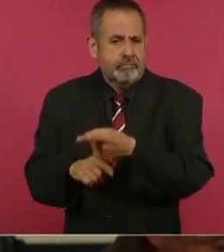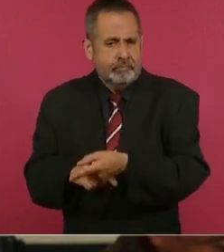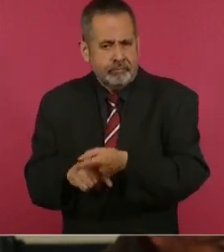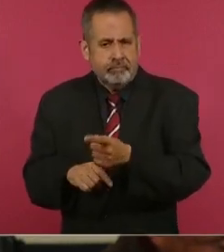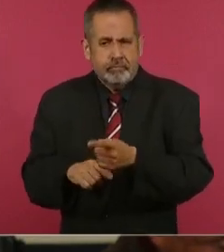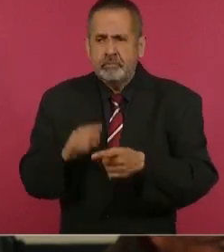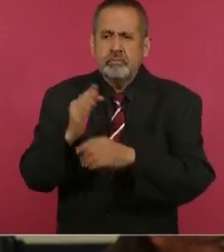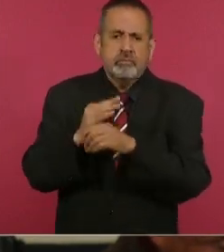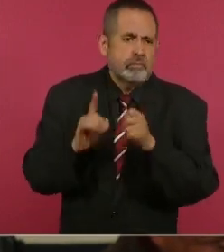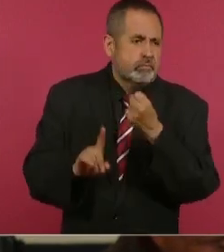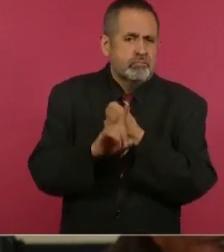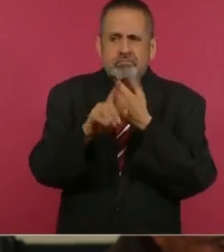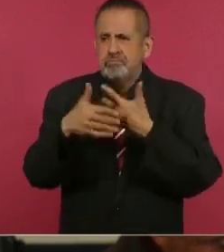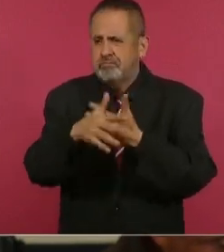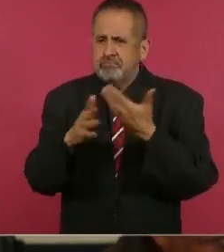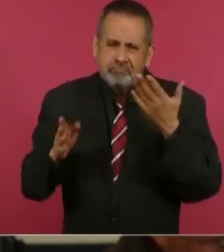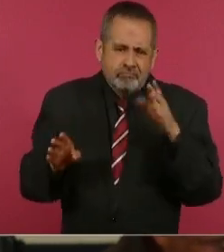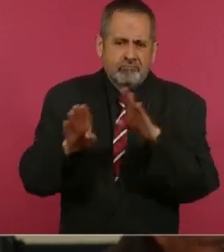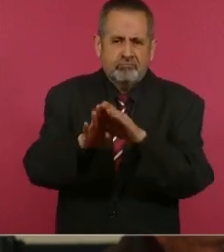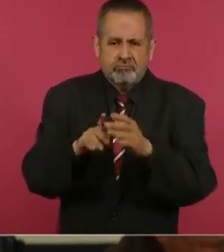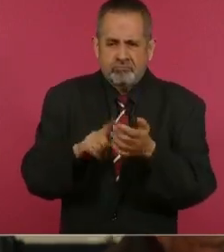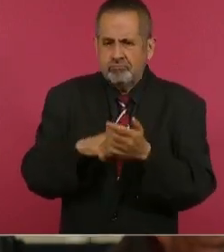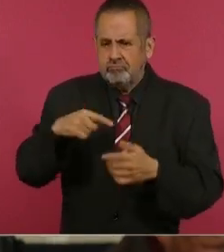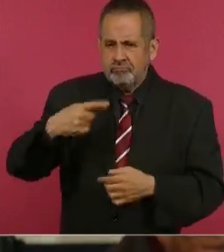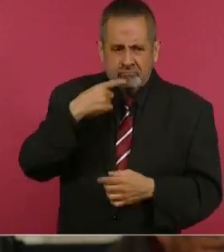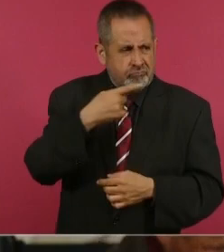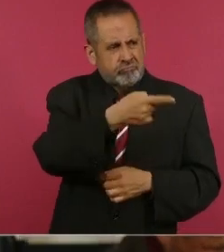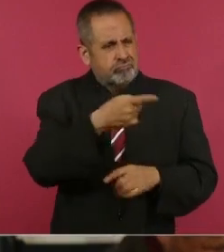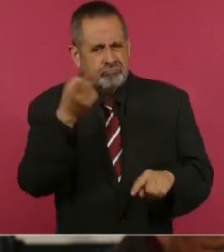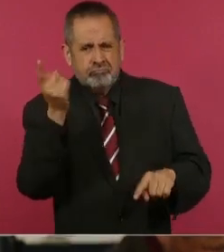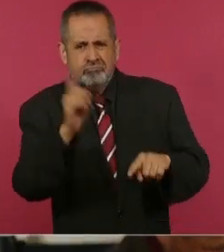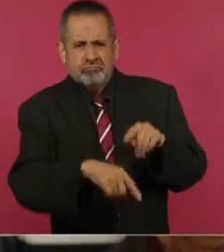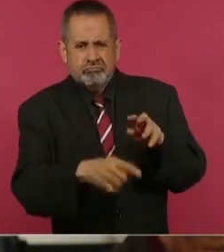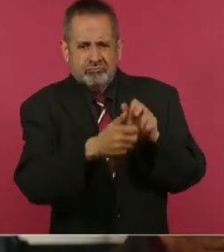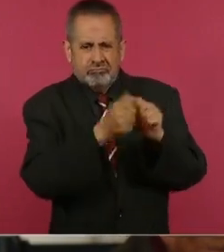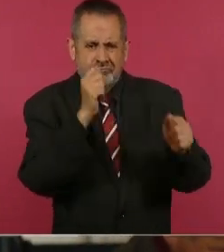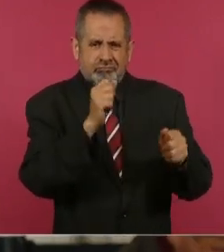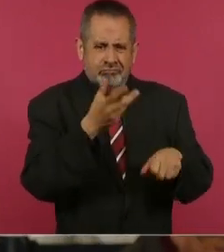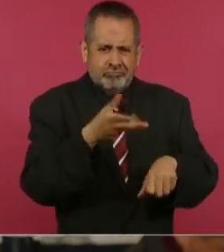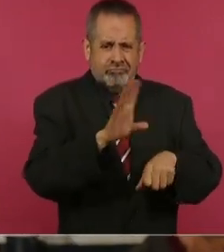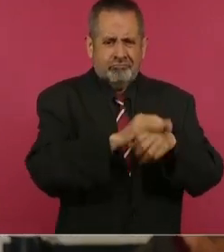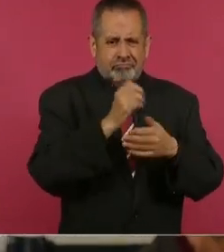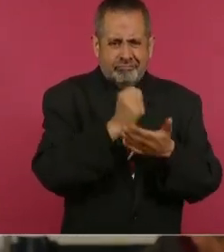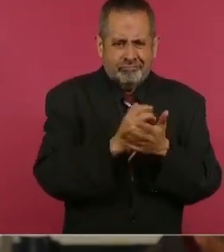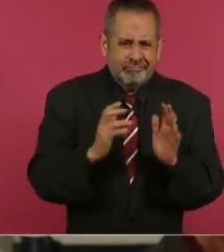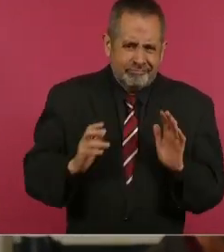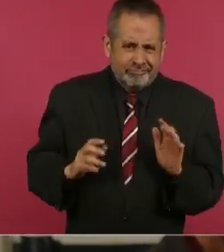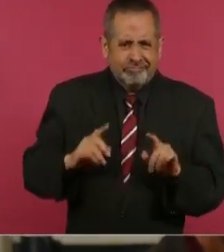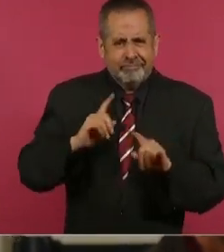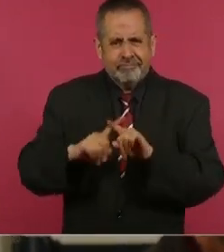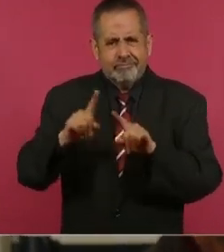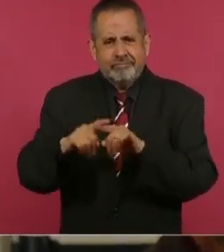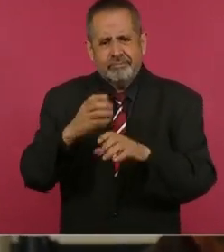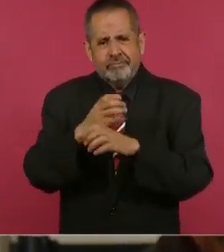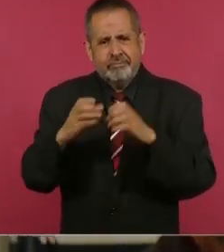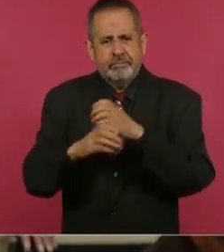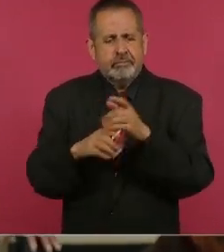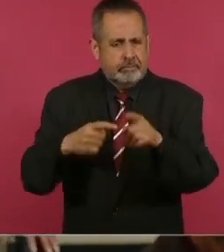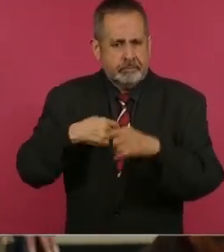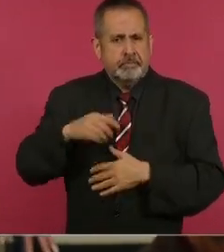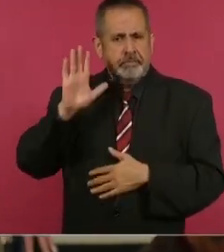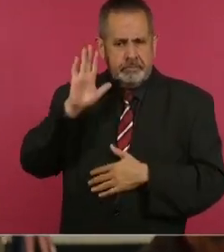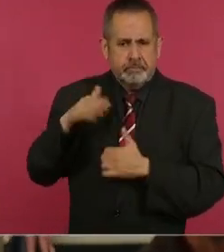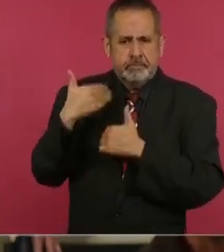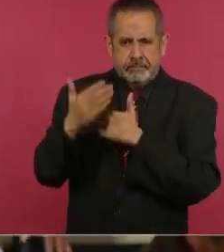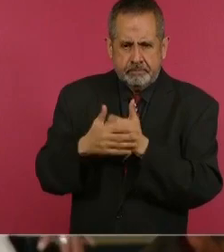haber bloqueos, hay quien exige la cancelación de la concesión de la compañía. En fin, una serie de cosas que, bueno, yo me comprometo